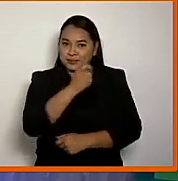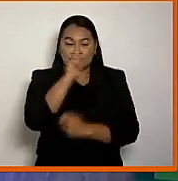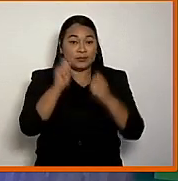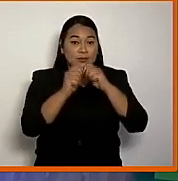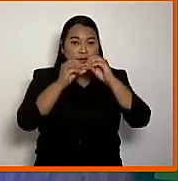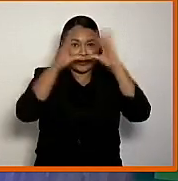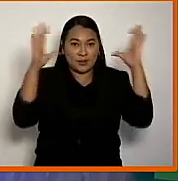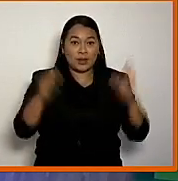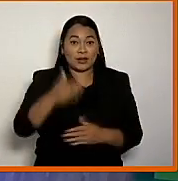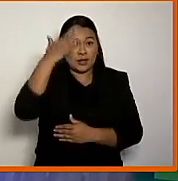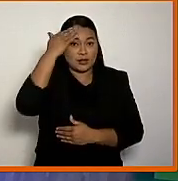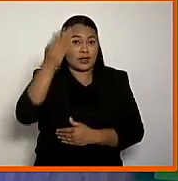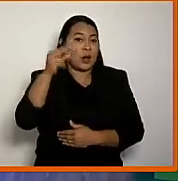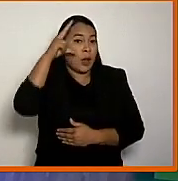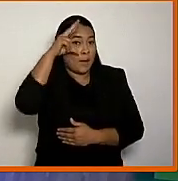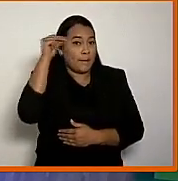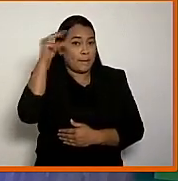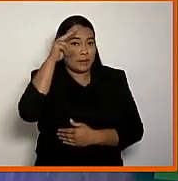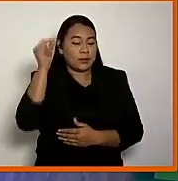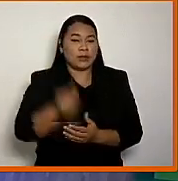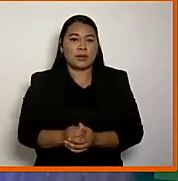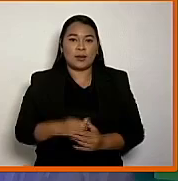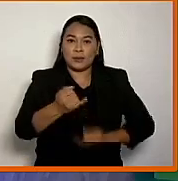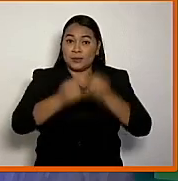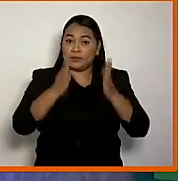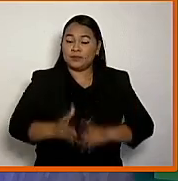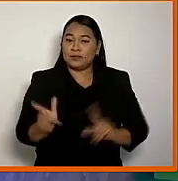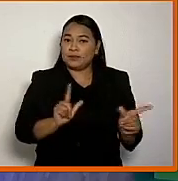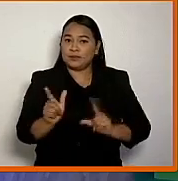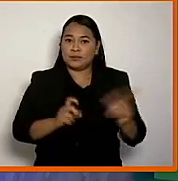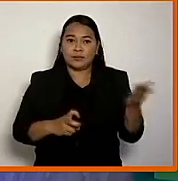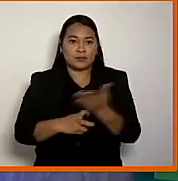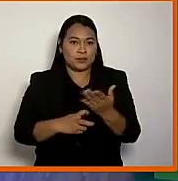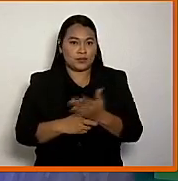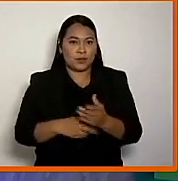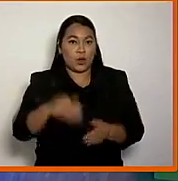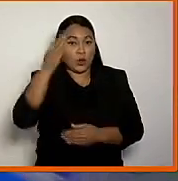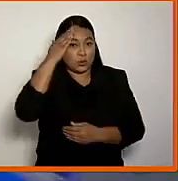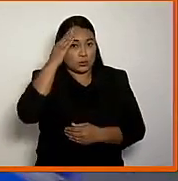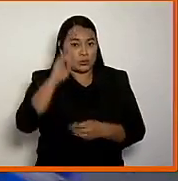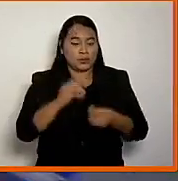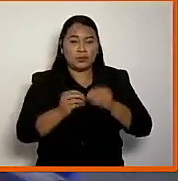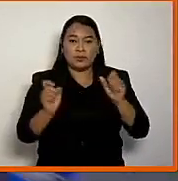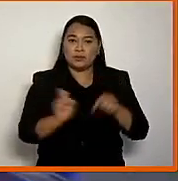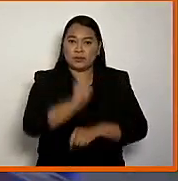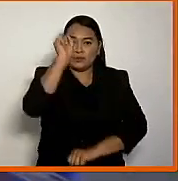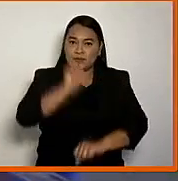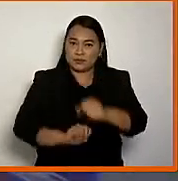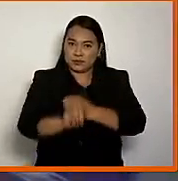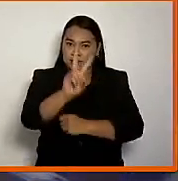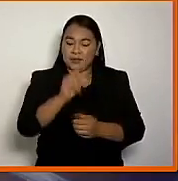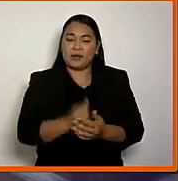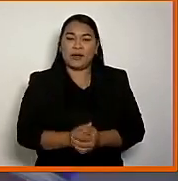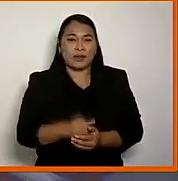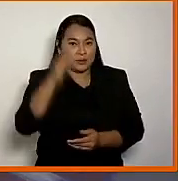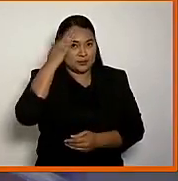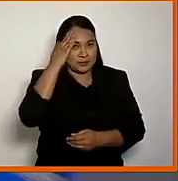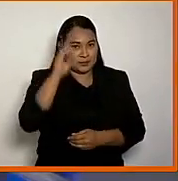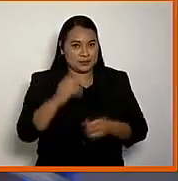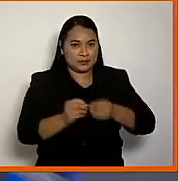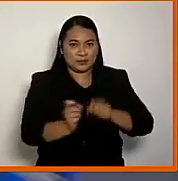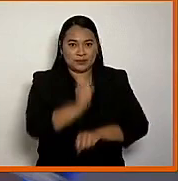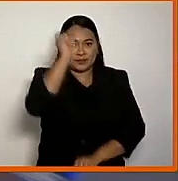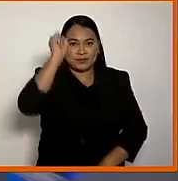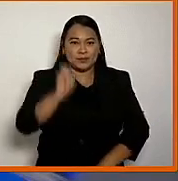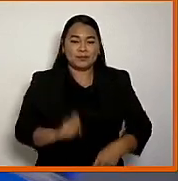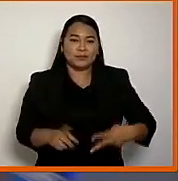Milka Torres. Jugadores, espero tengas tu vía catracha en mano para que juegues y ganes a lo catracho. Se viene tu primer número favorecido con su primer dígito.